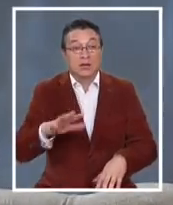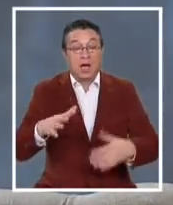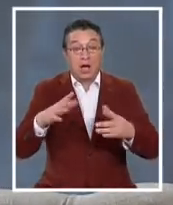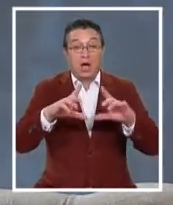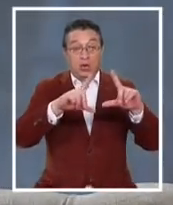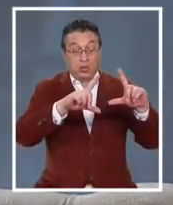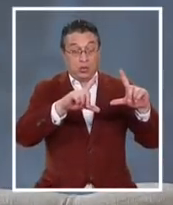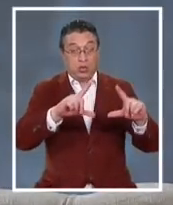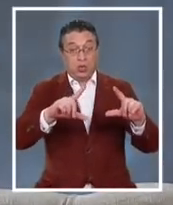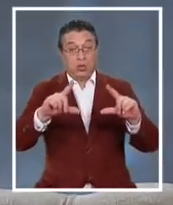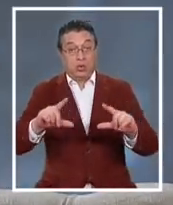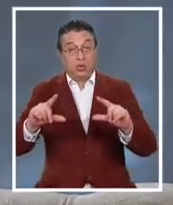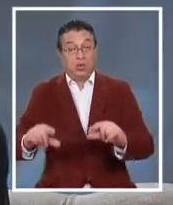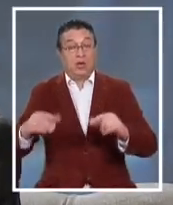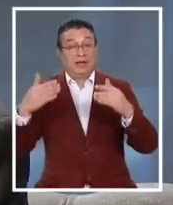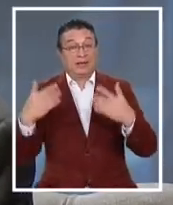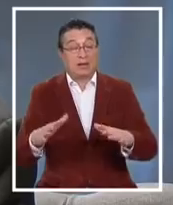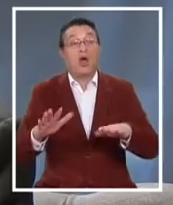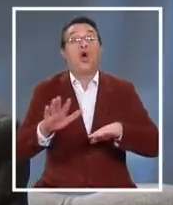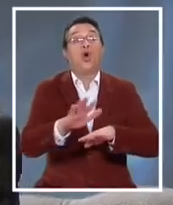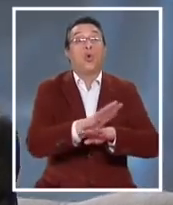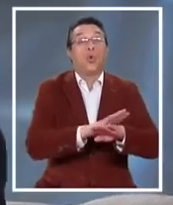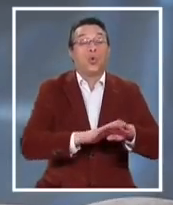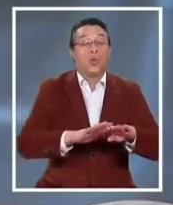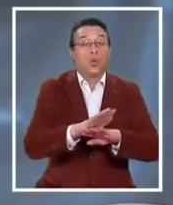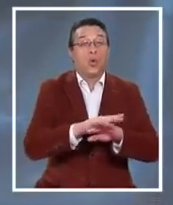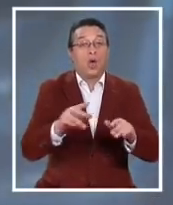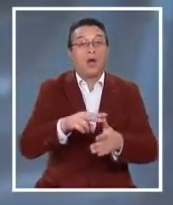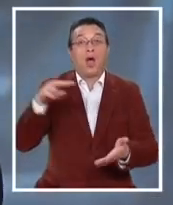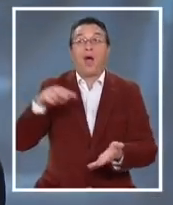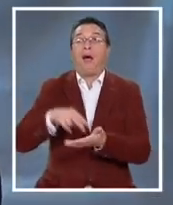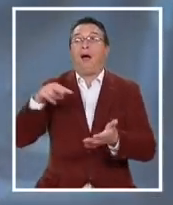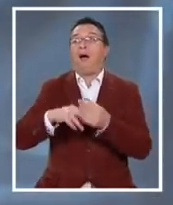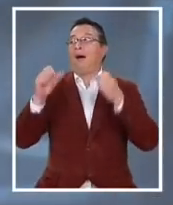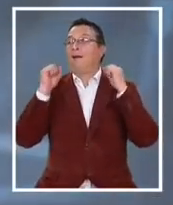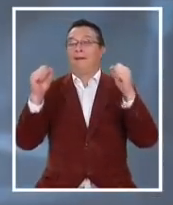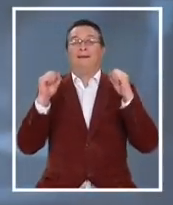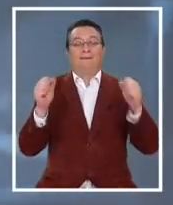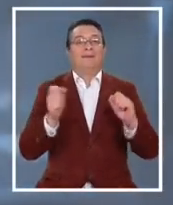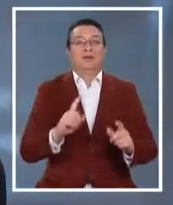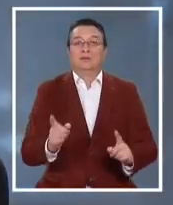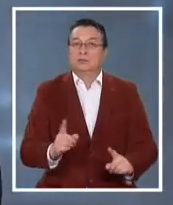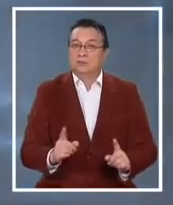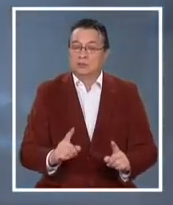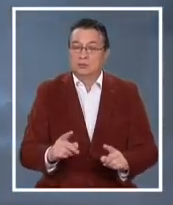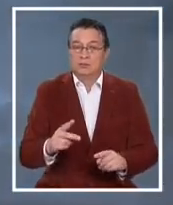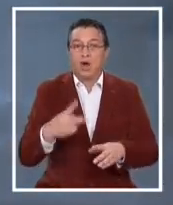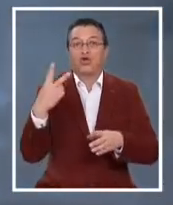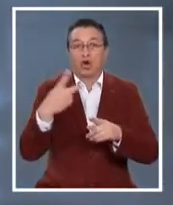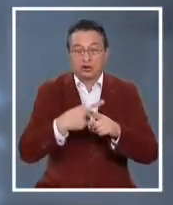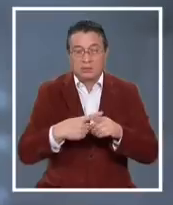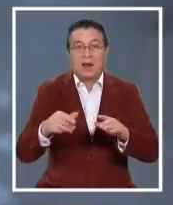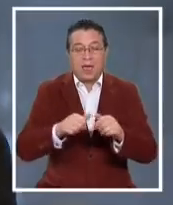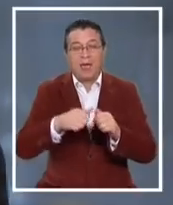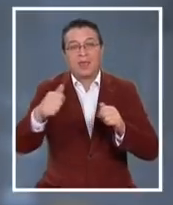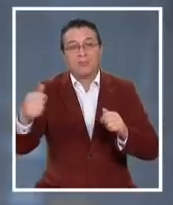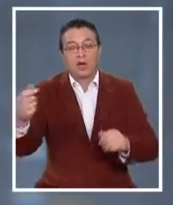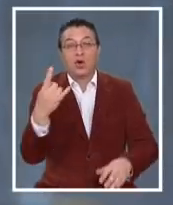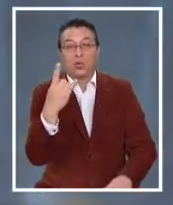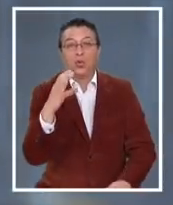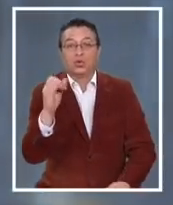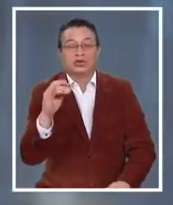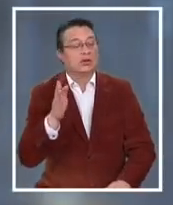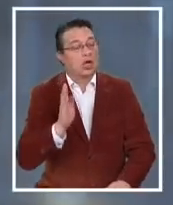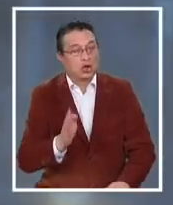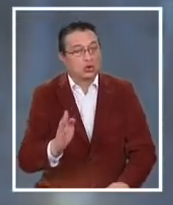los casos, hay que tener mucho cuidado con el exitismo de la bajada de casos, porque esto va a seguir en la UCI dos semanas después. Por lo tanto, desde el punto de vista de UCI,